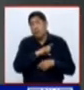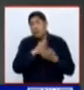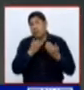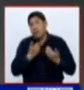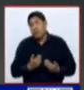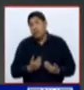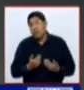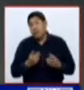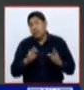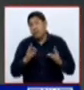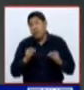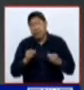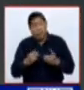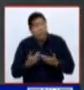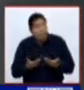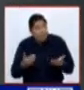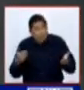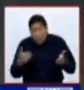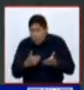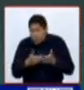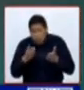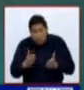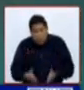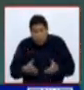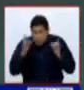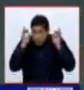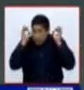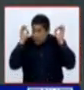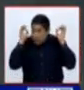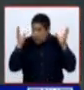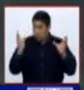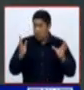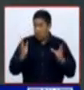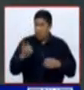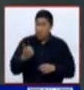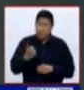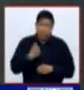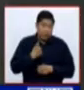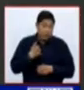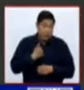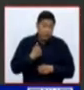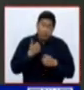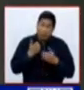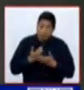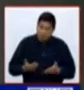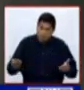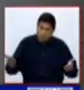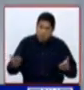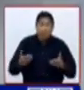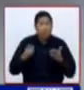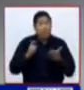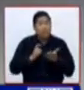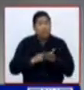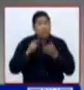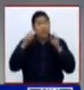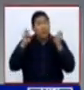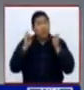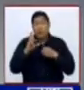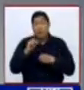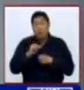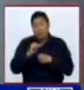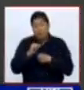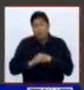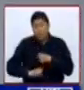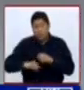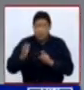punto llega la inseguridad, ya los vecinos están alarmados y tomando sus propias medidas. Bueno, en este caso no se los ha dañado, simplemente